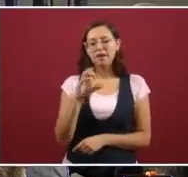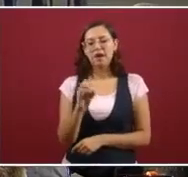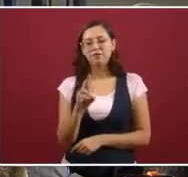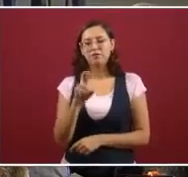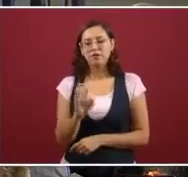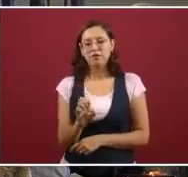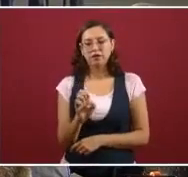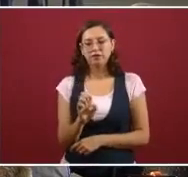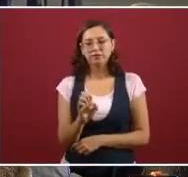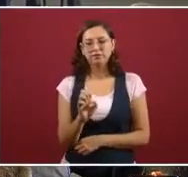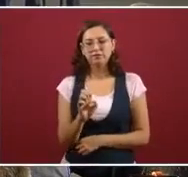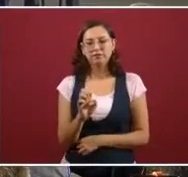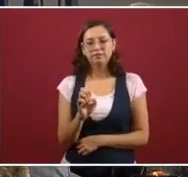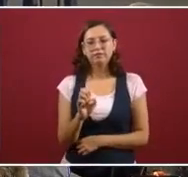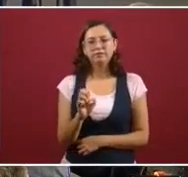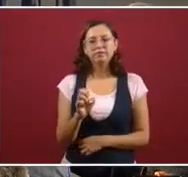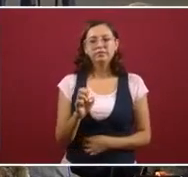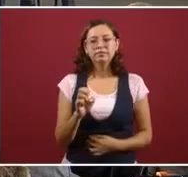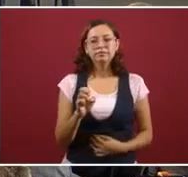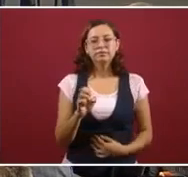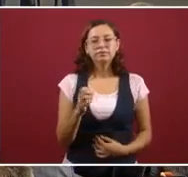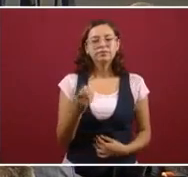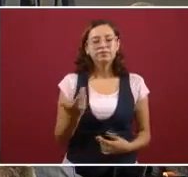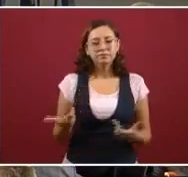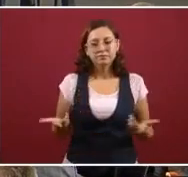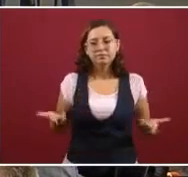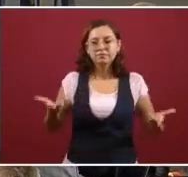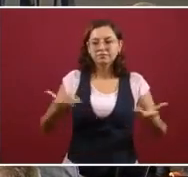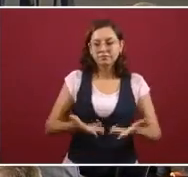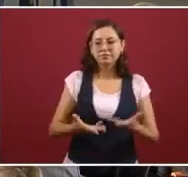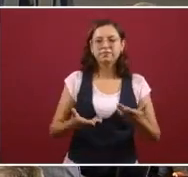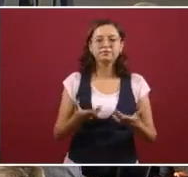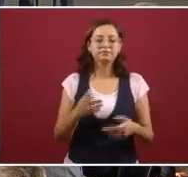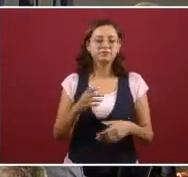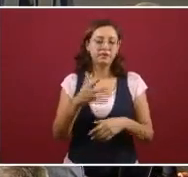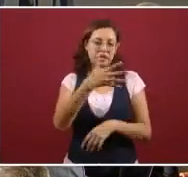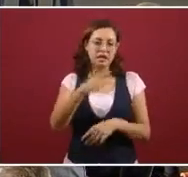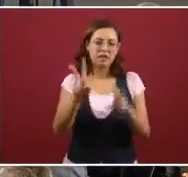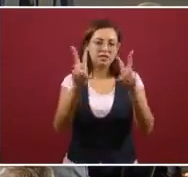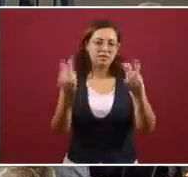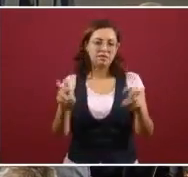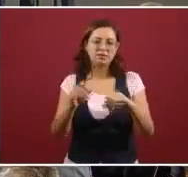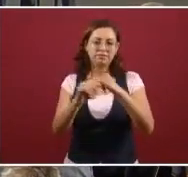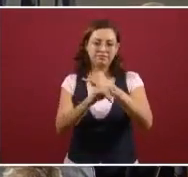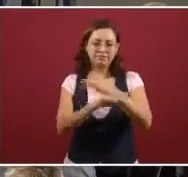a pedirle a Arturo que nos dé una información general.